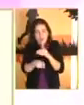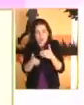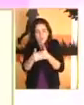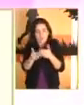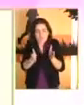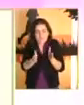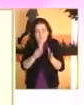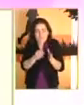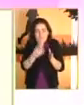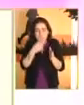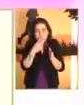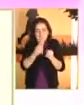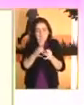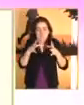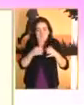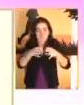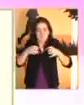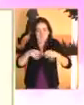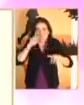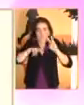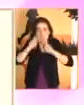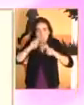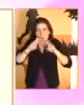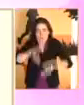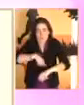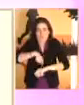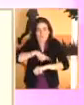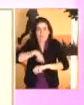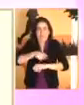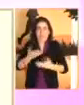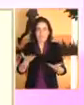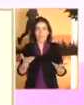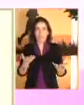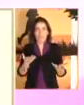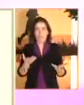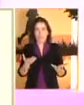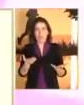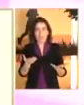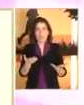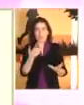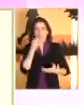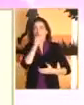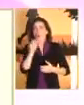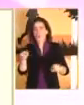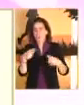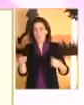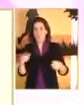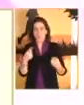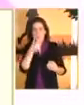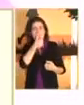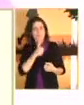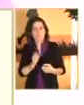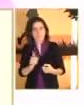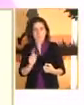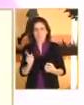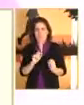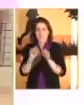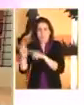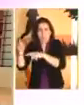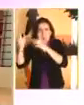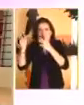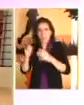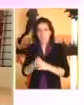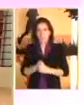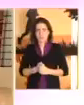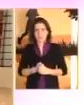gente fumando, porque entonces eso sí que tiene que ser tremendo lo que tú has vivido en ese concierto. Yo eso no lo aguanto. Vamos, y eso que los techos loca. Eran muy altos.